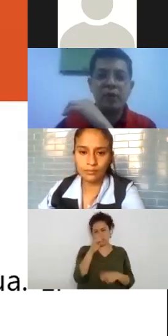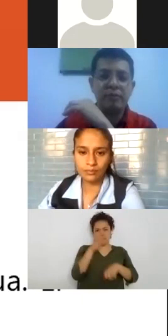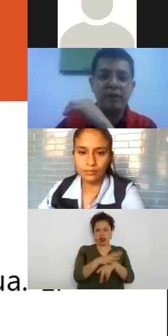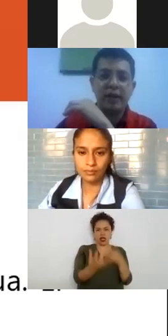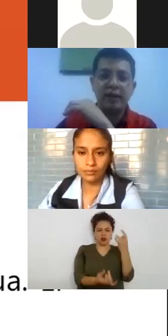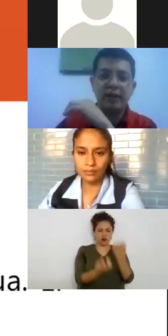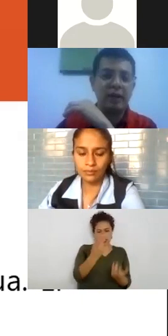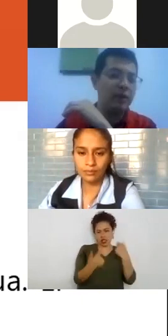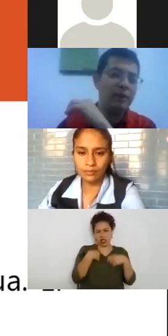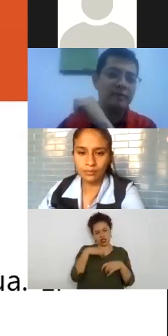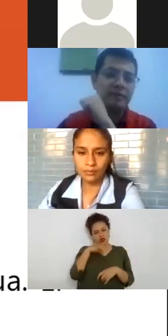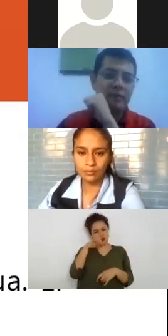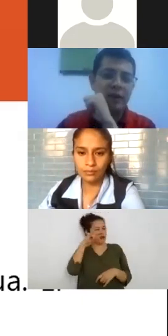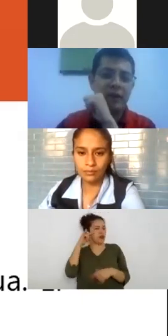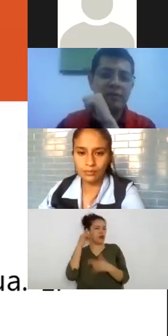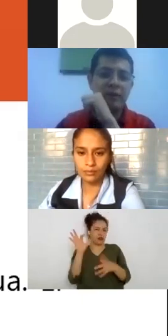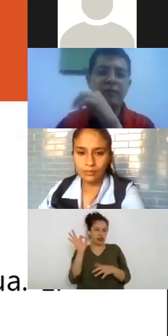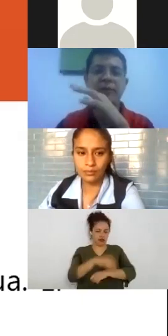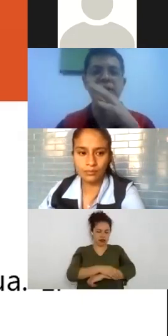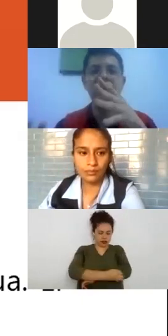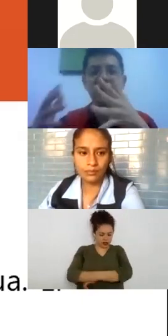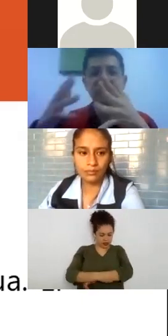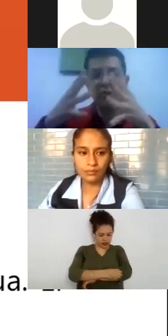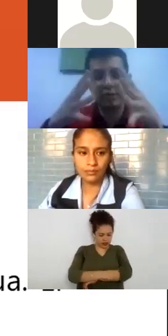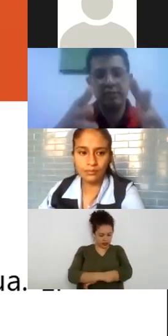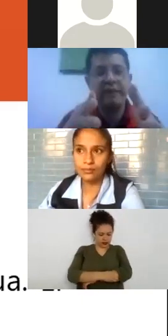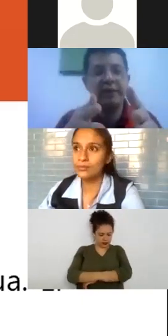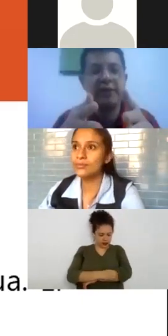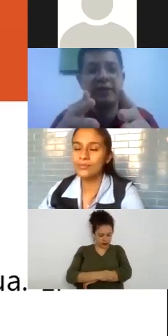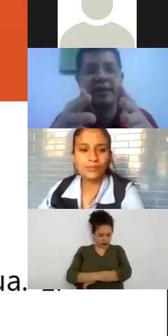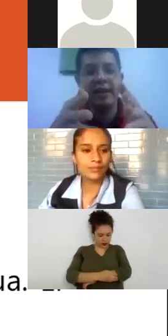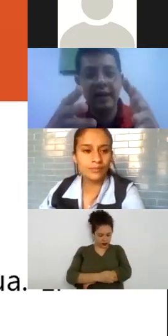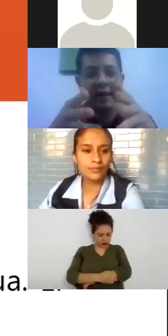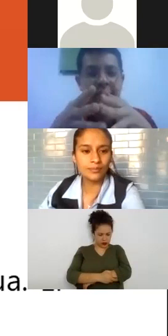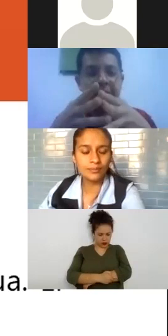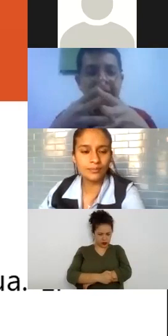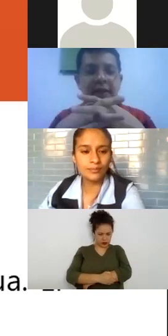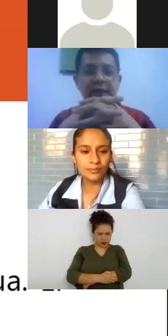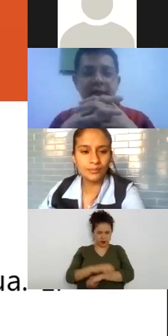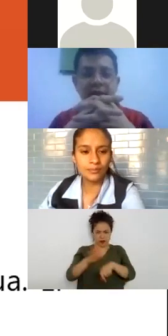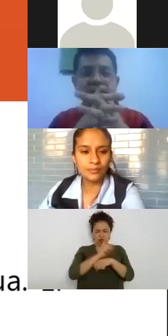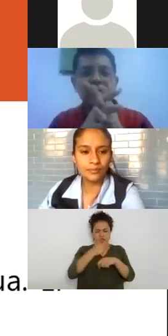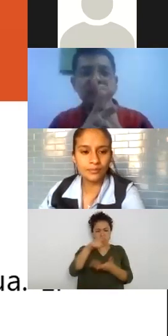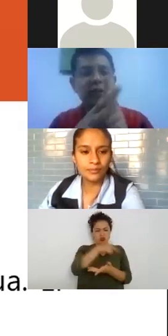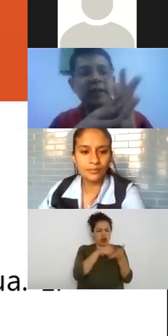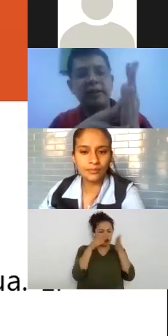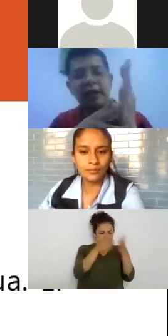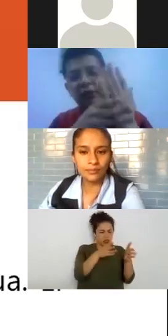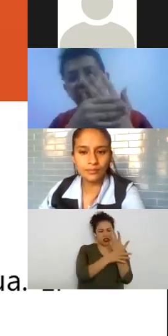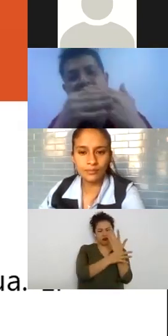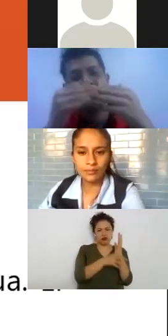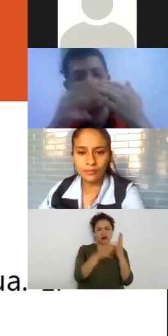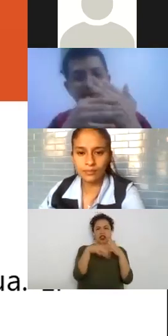vez yo no me percate de esa quemadura. ¿De acuerdo? ¿Por qué? Porque me estoy enfocando simplemente donde está el área afectada. Entonces ahí es importante